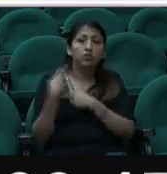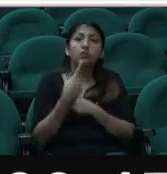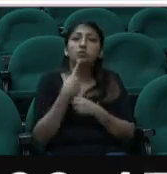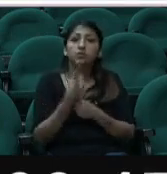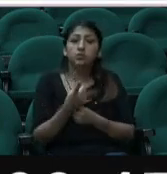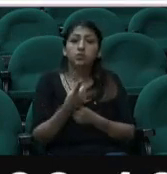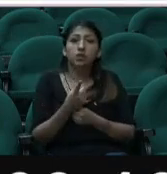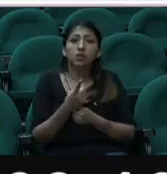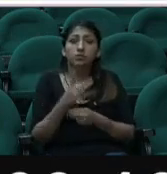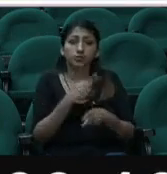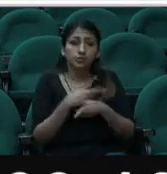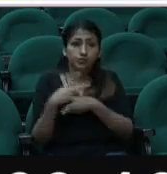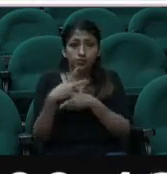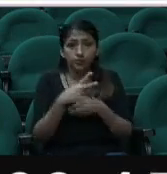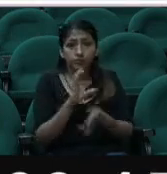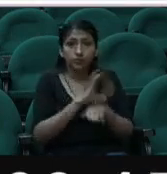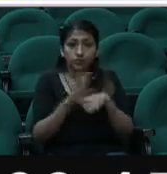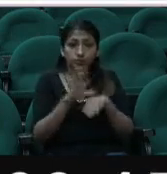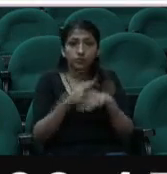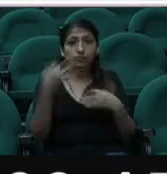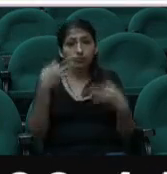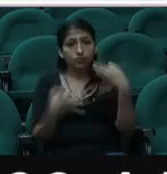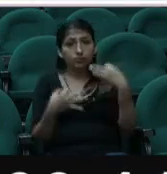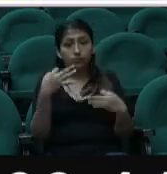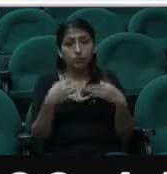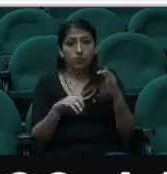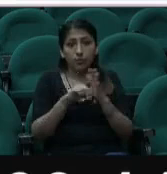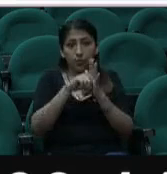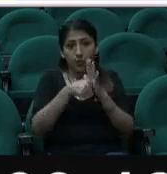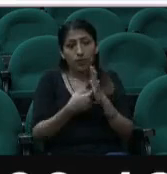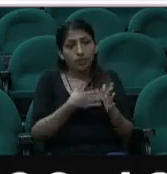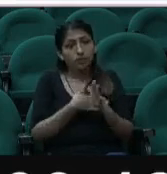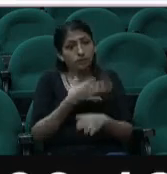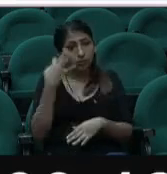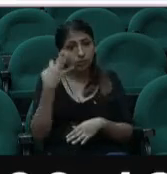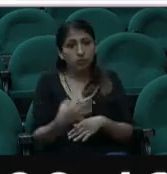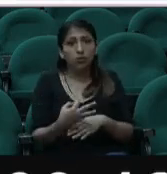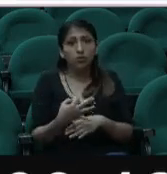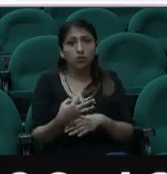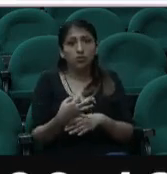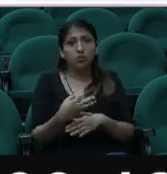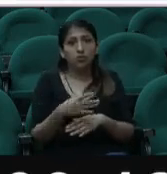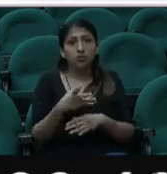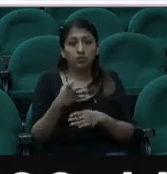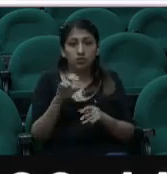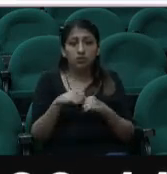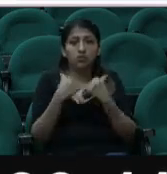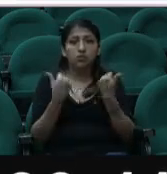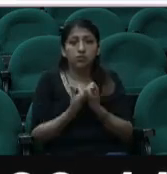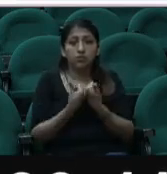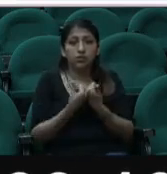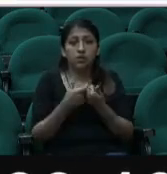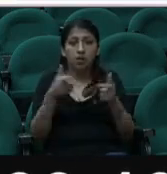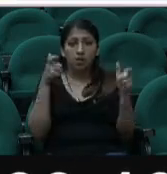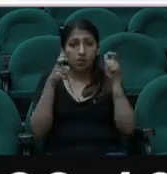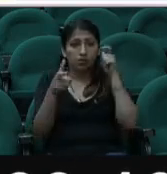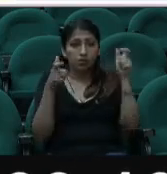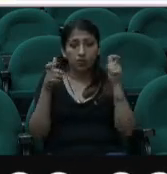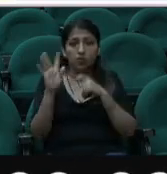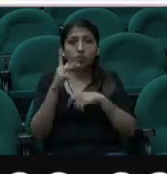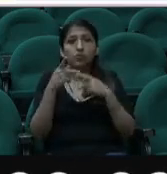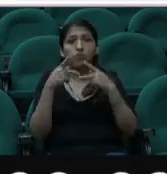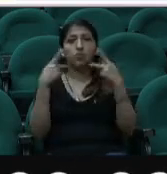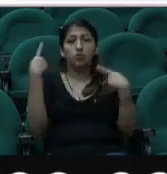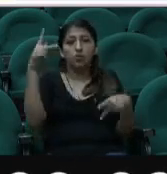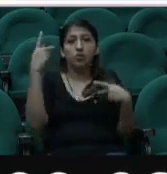decimos concejales consejeros jueces fiscales contraloría cumplan su rol y así ella vamos a la asamblea a dignificar la política